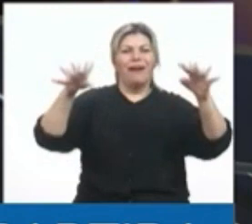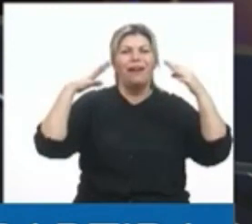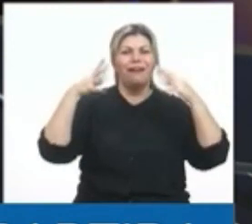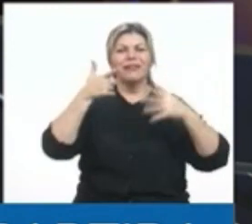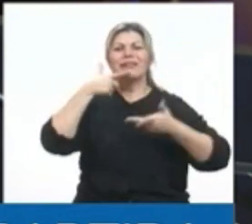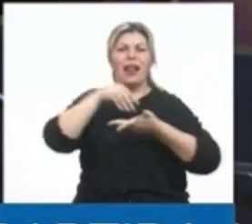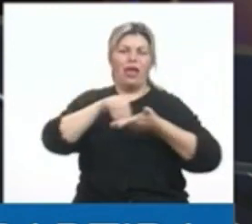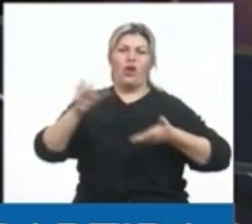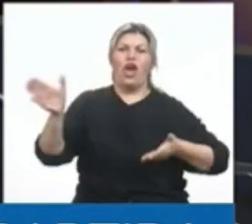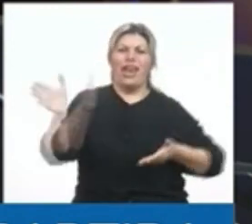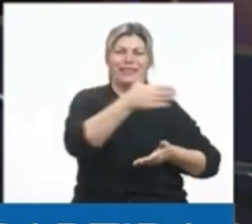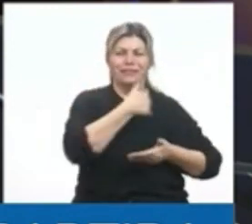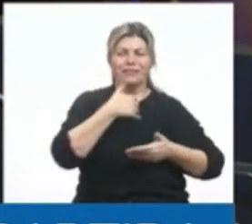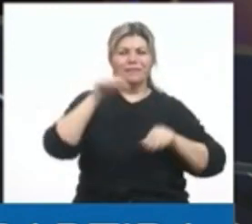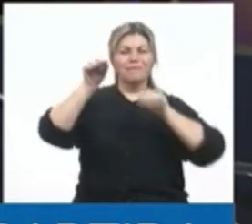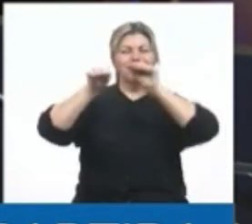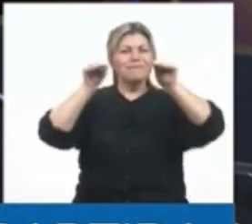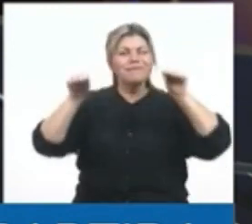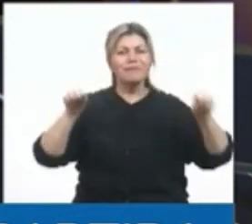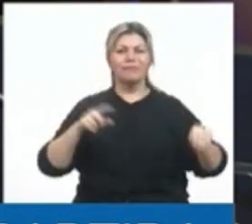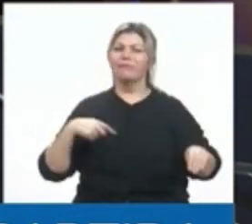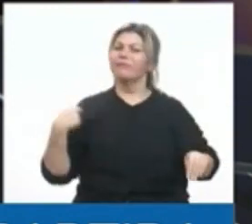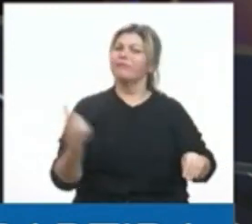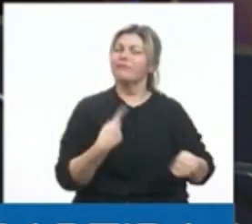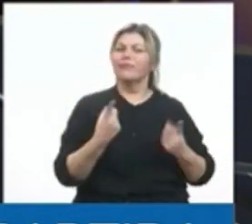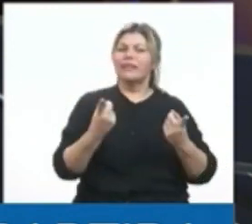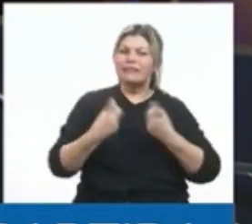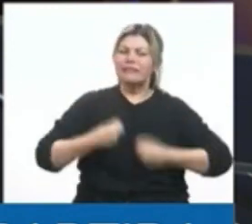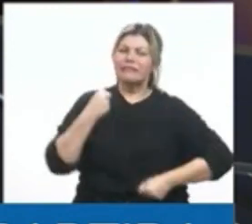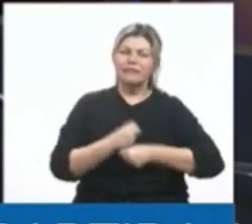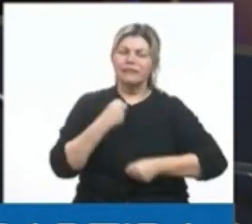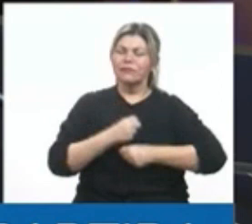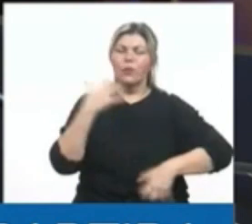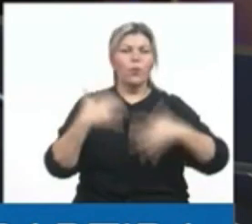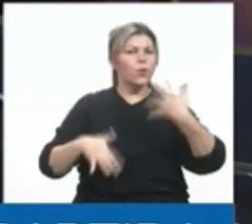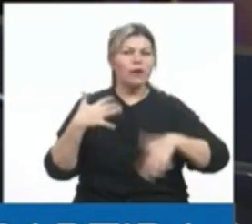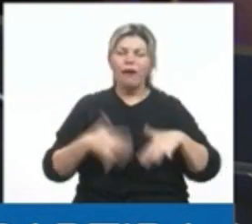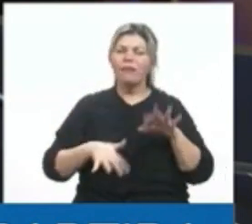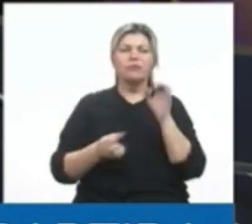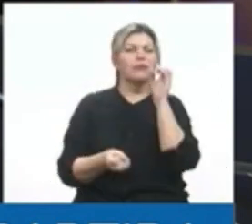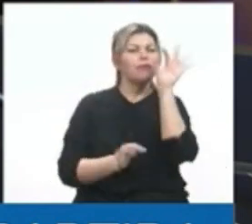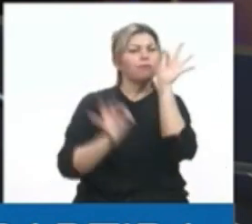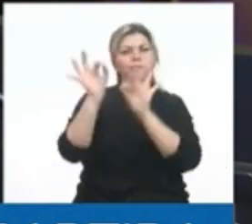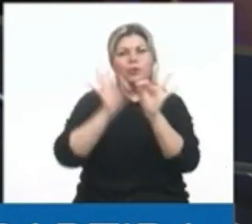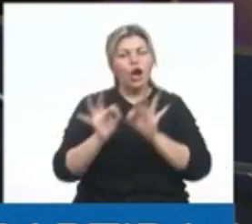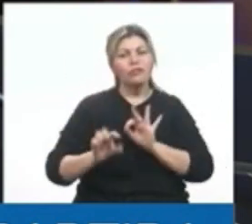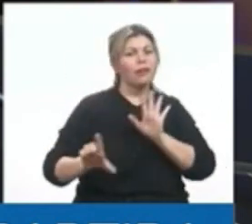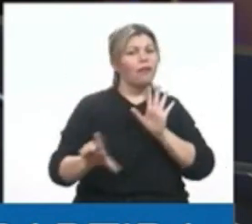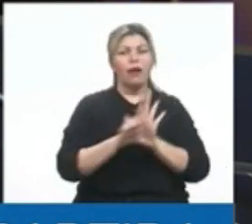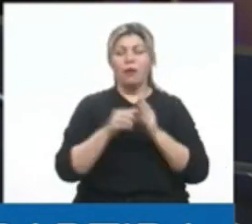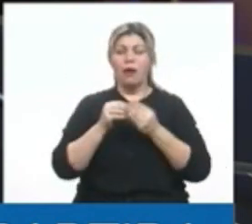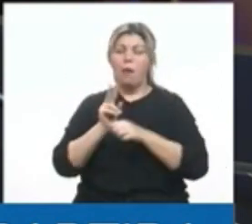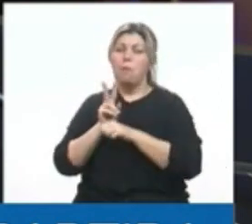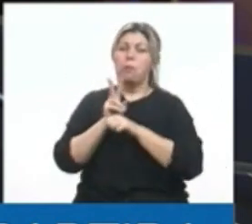senadoras necesitamos trabajar urgente en un proyecto de ley para proteger al